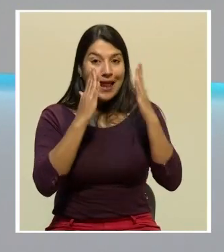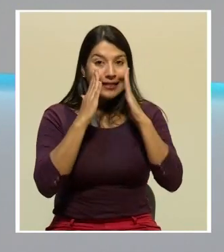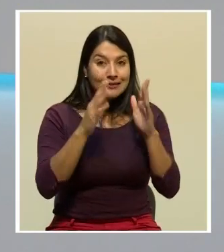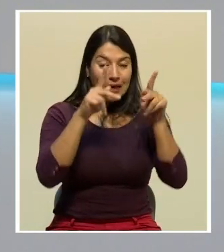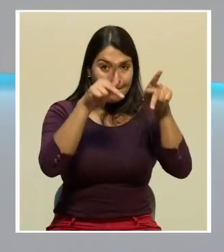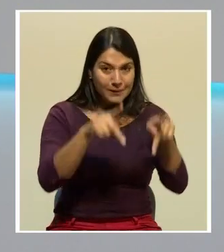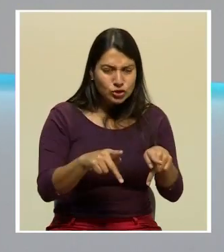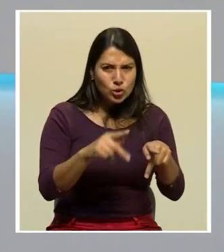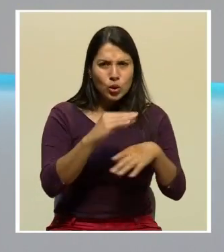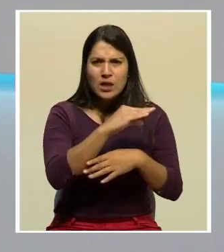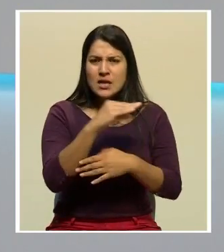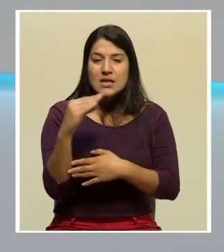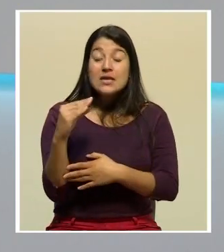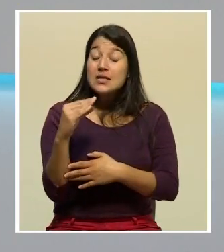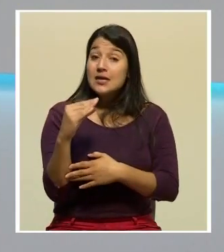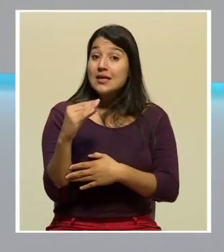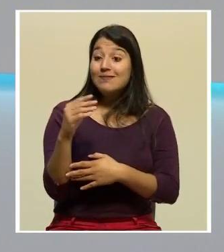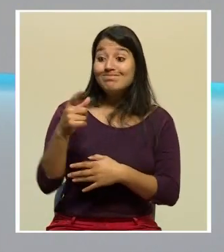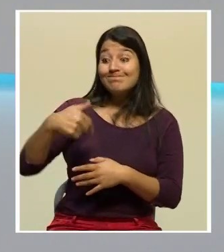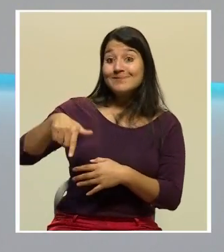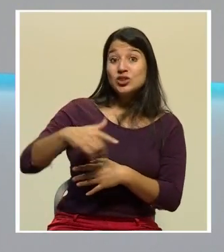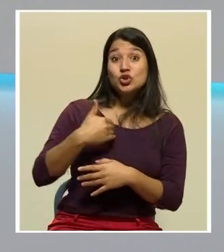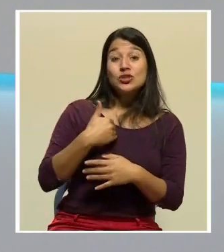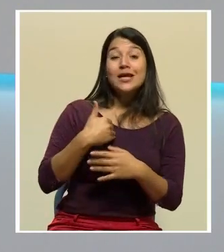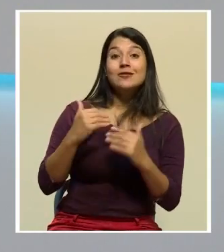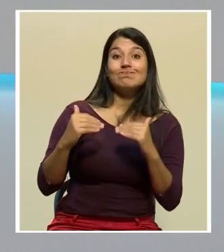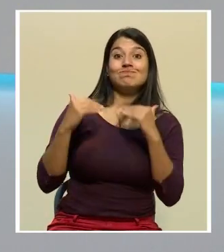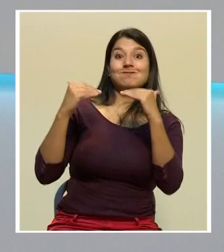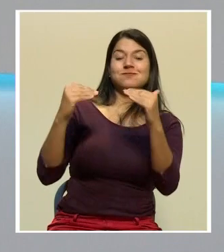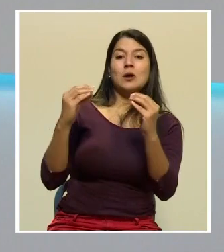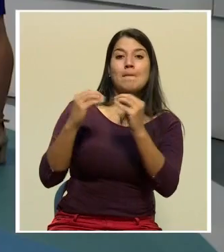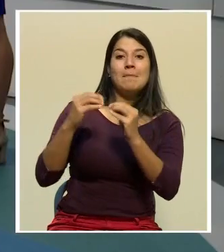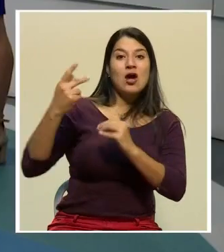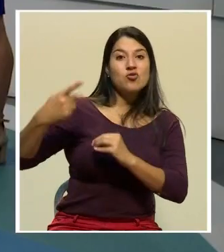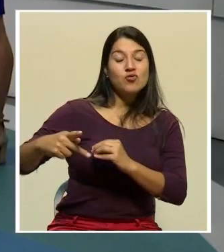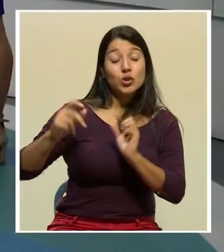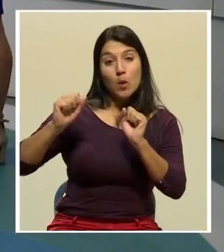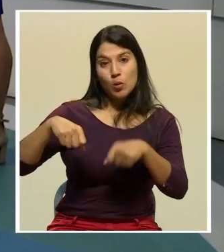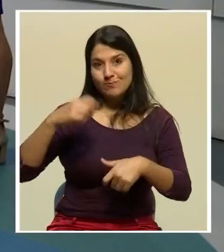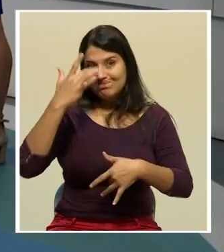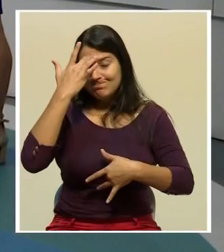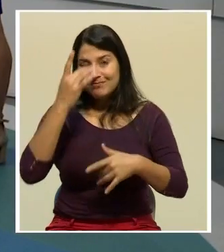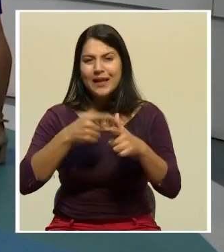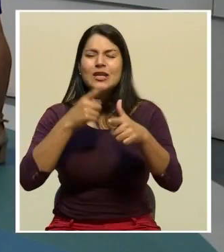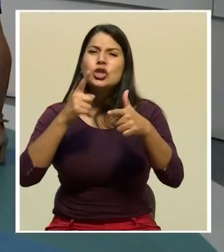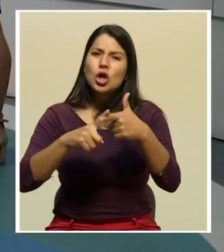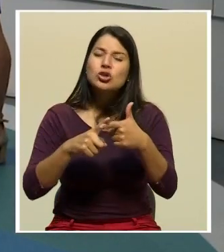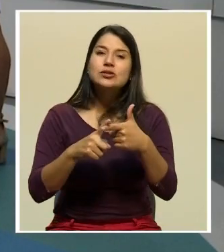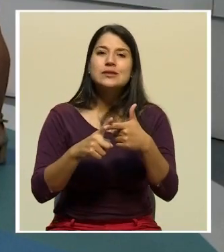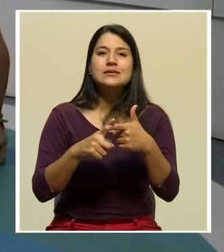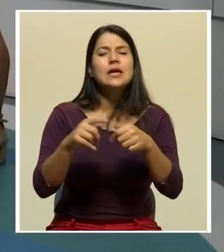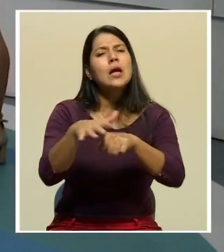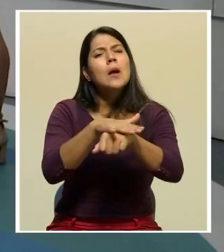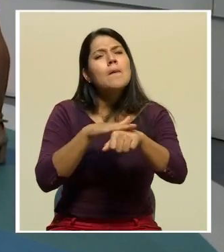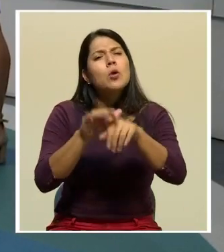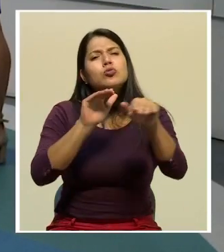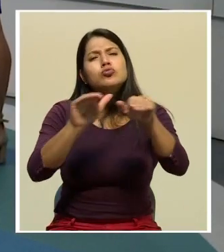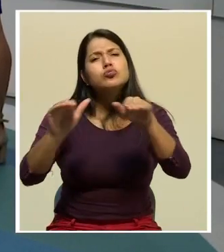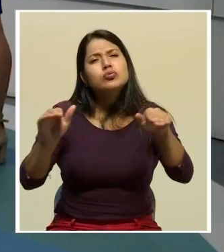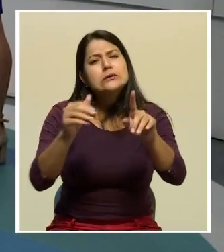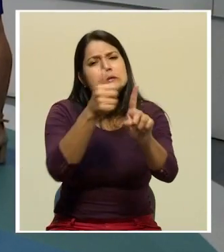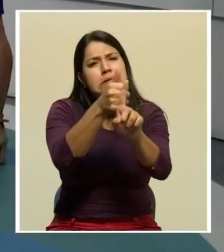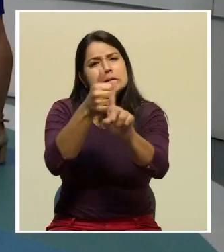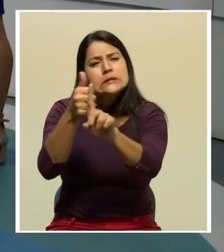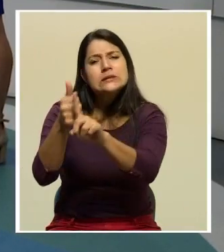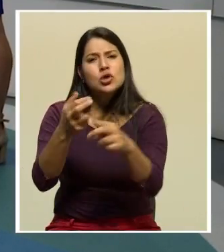corre un riesgo importante de contraer el virus. Así que apelar a la